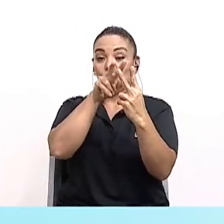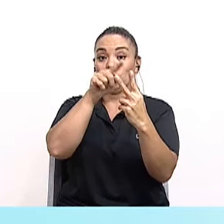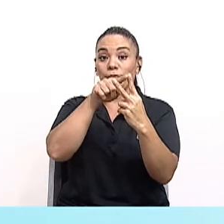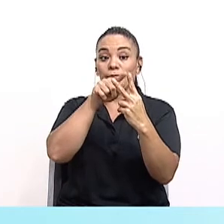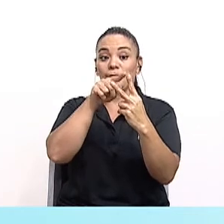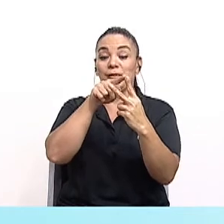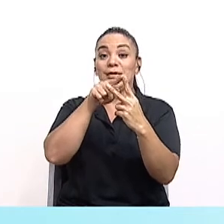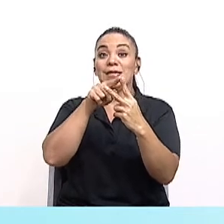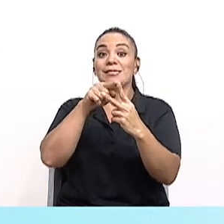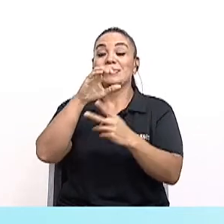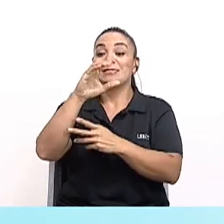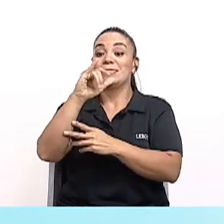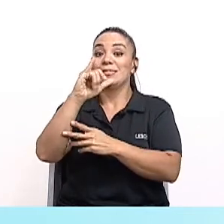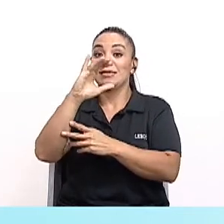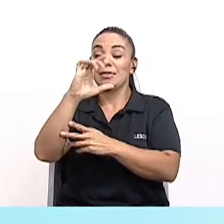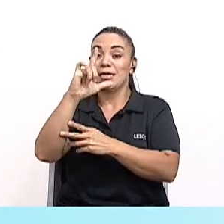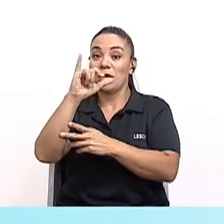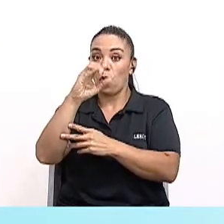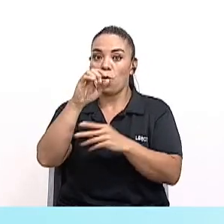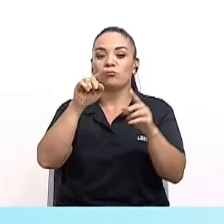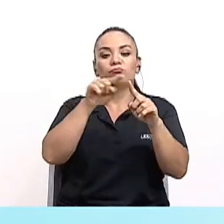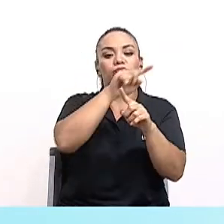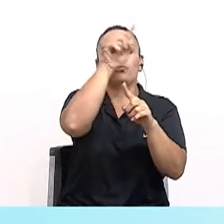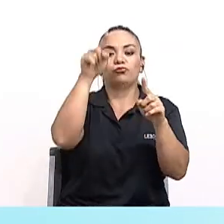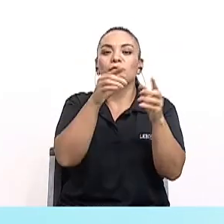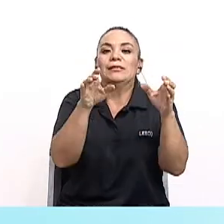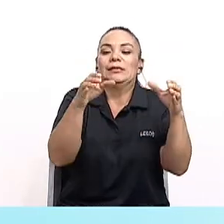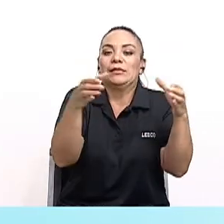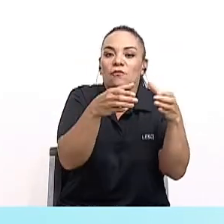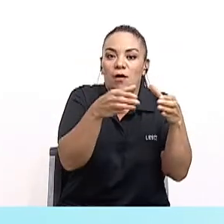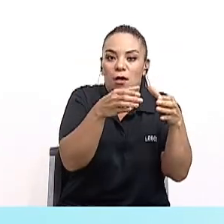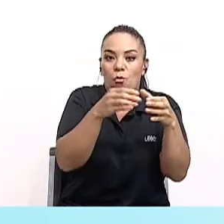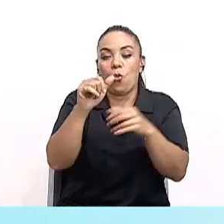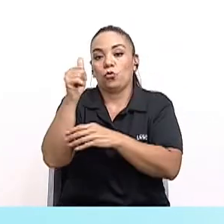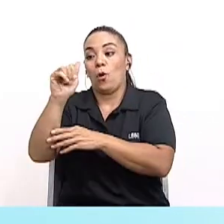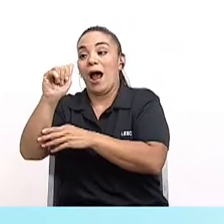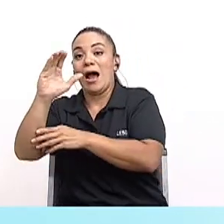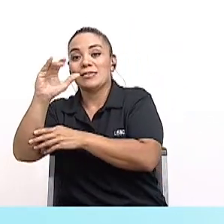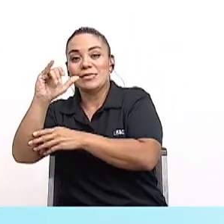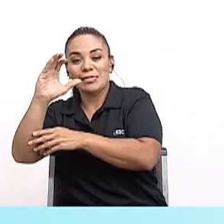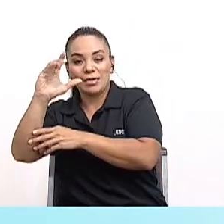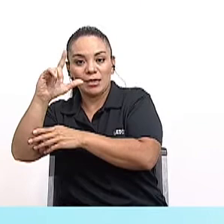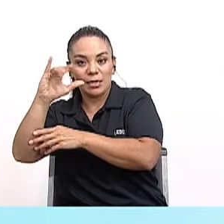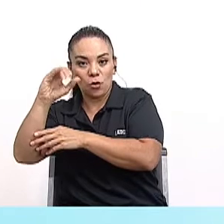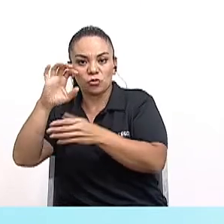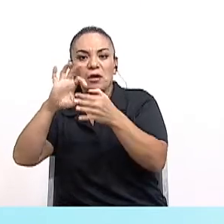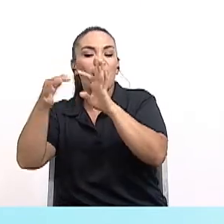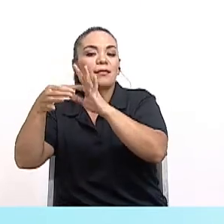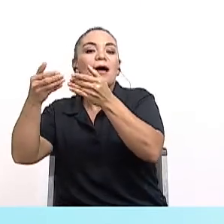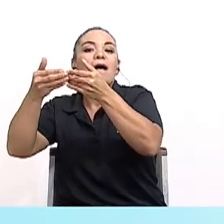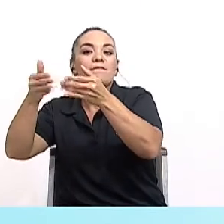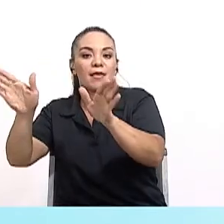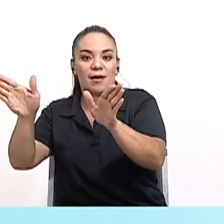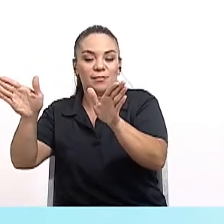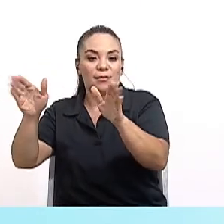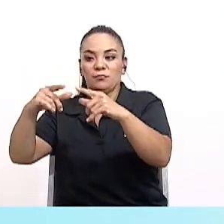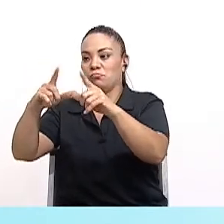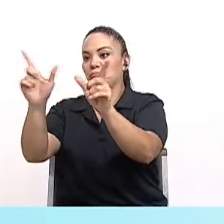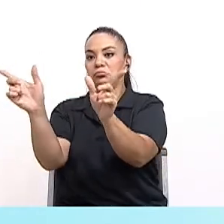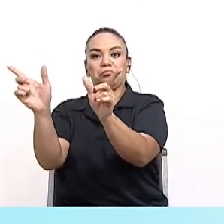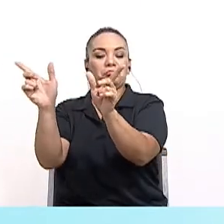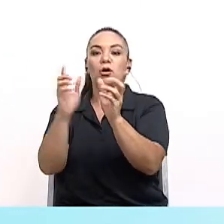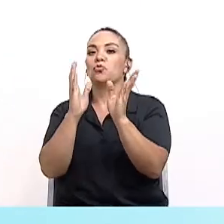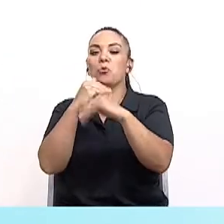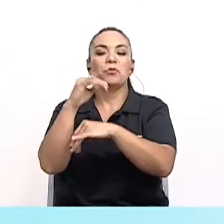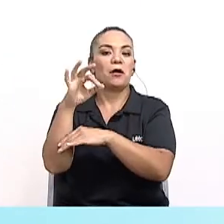son formas geométricas cerradas. Los acíclicos son abiertos, son cadenas que no tienen una forma